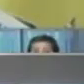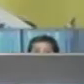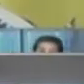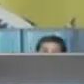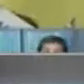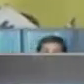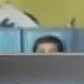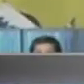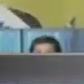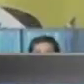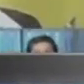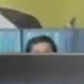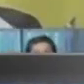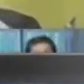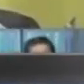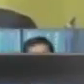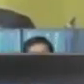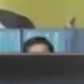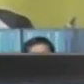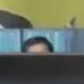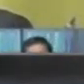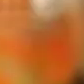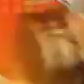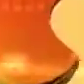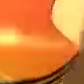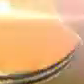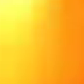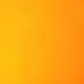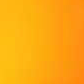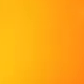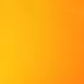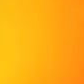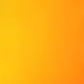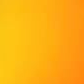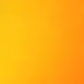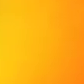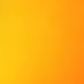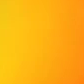esta visita para tratar temas de interés común